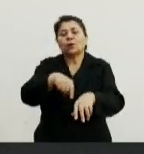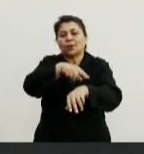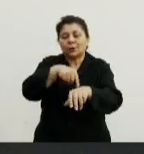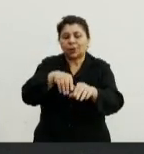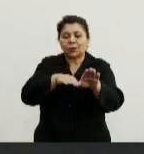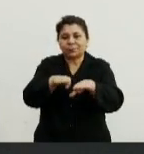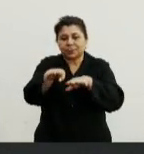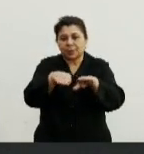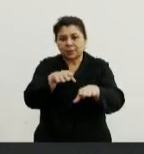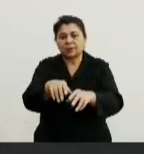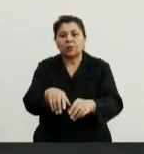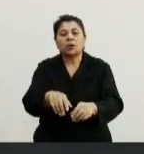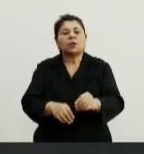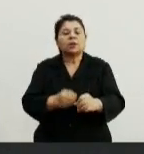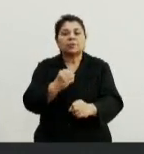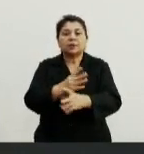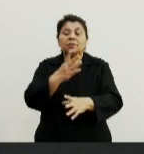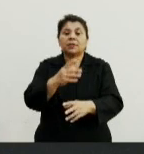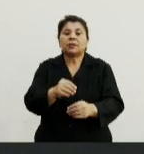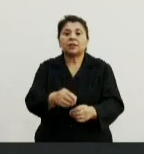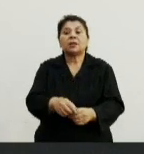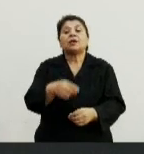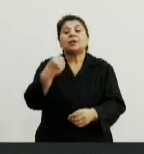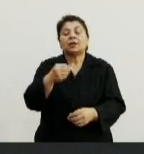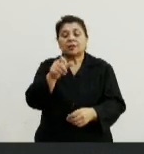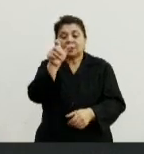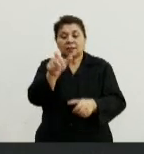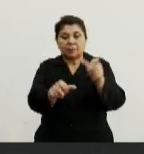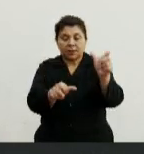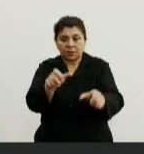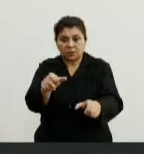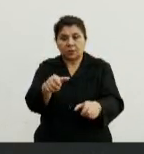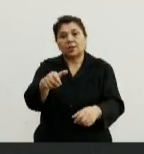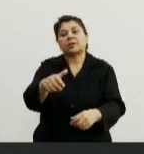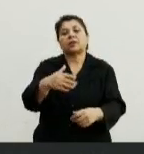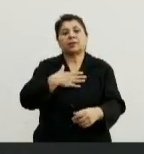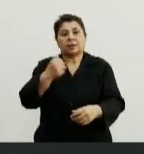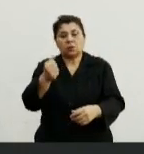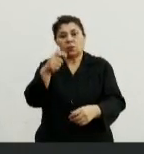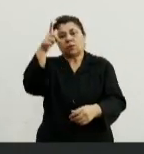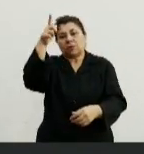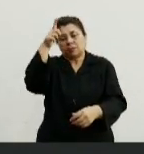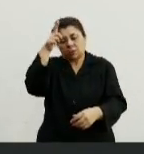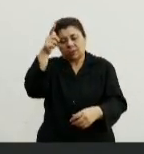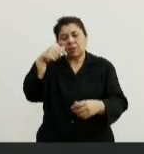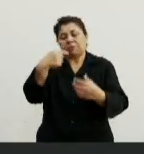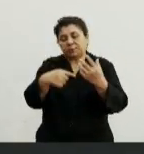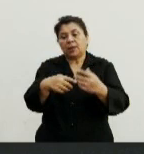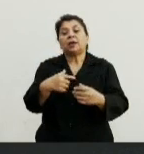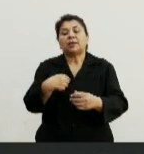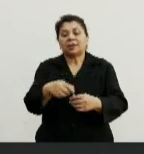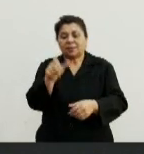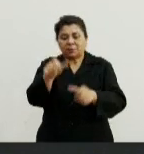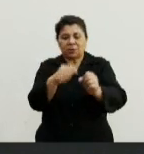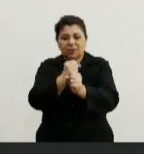el ingreso y el ingreso del personal de salud y de seguridad a su lugar de trabajo y si esto implica la obligación de